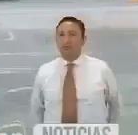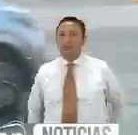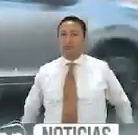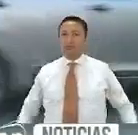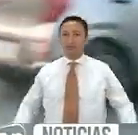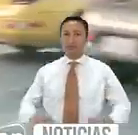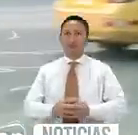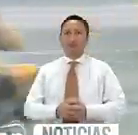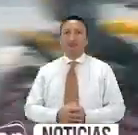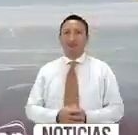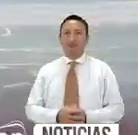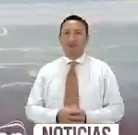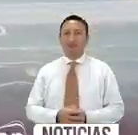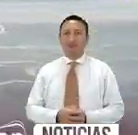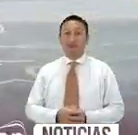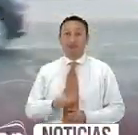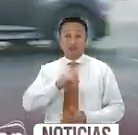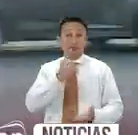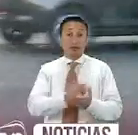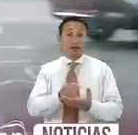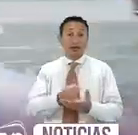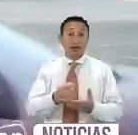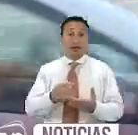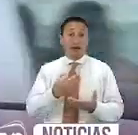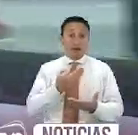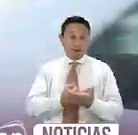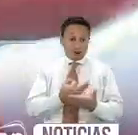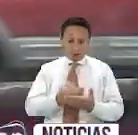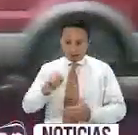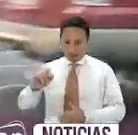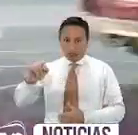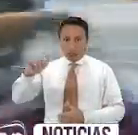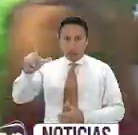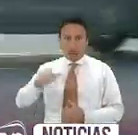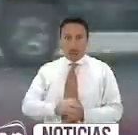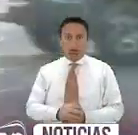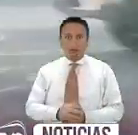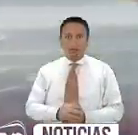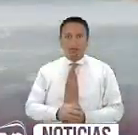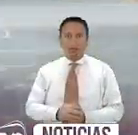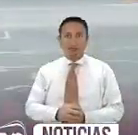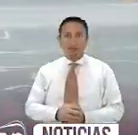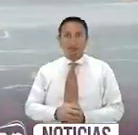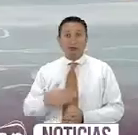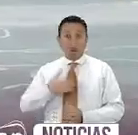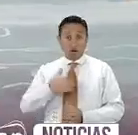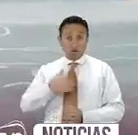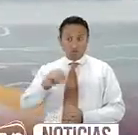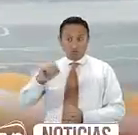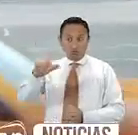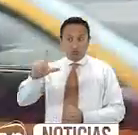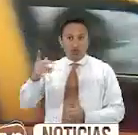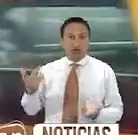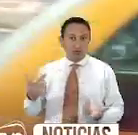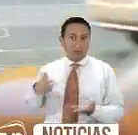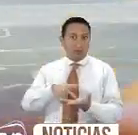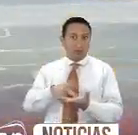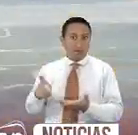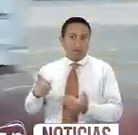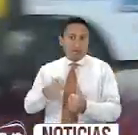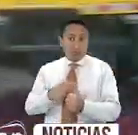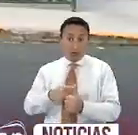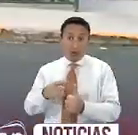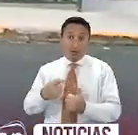¿Ha registrado incrementos? Sí, he registrado. De hecho, este mes tuve un incremento y obviamente hay que pagar primero para